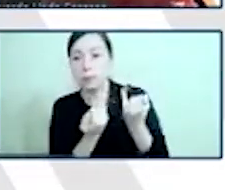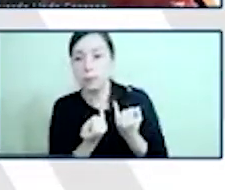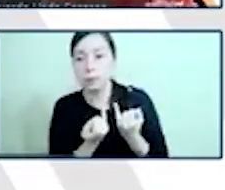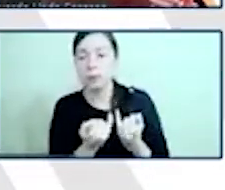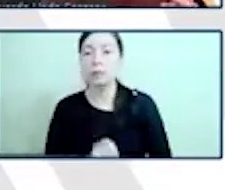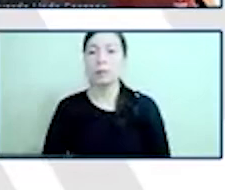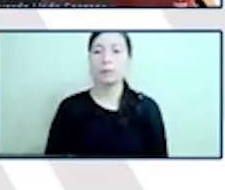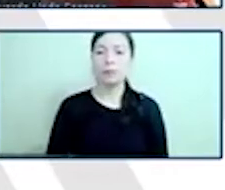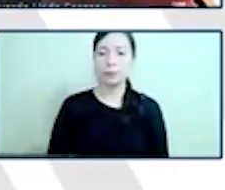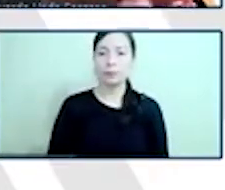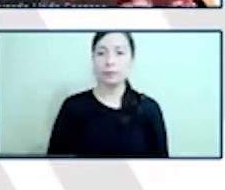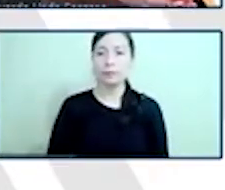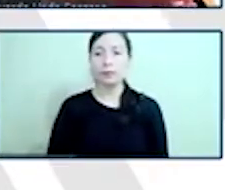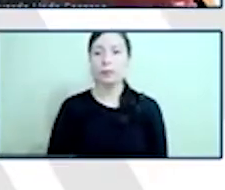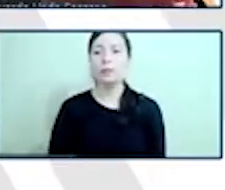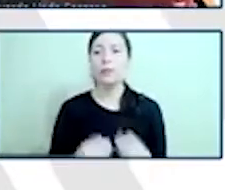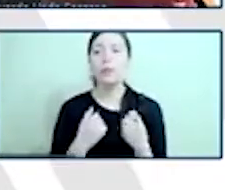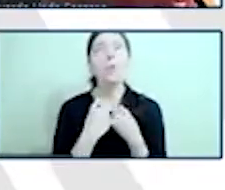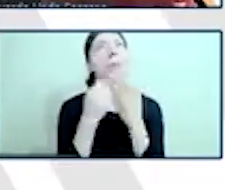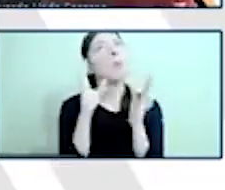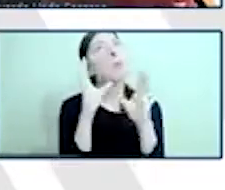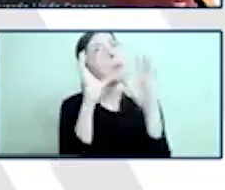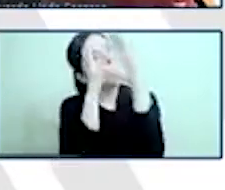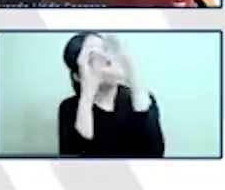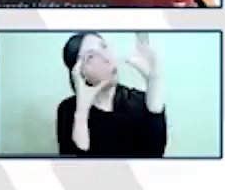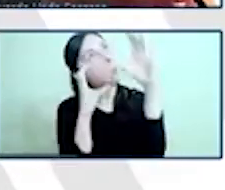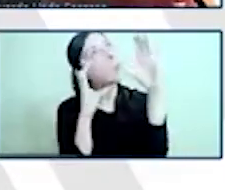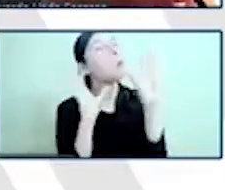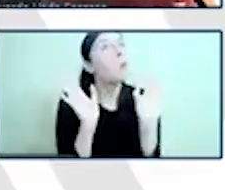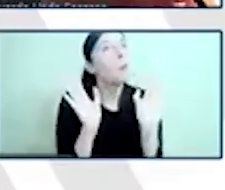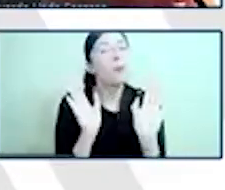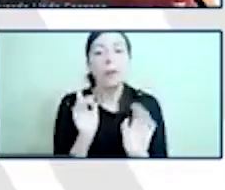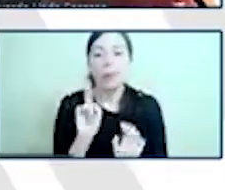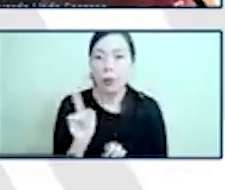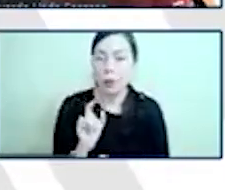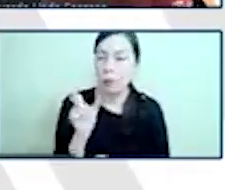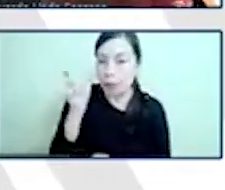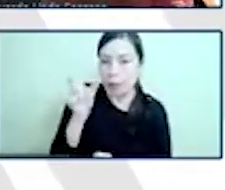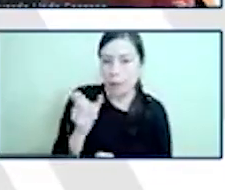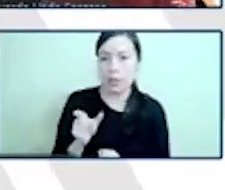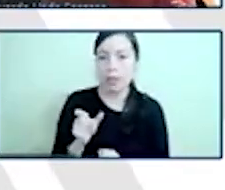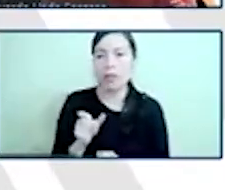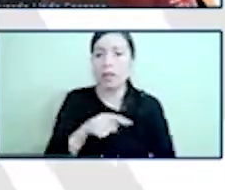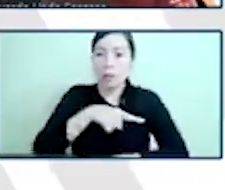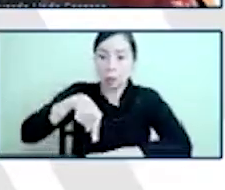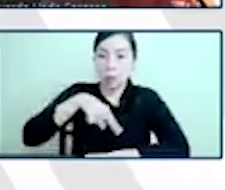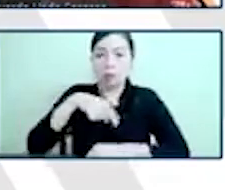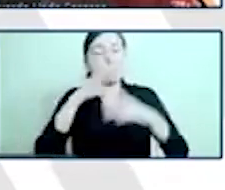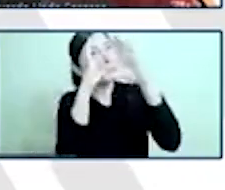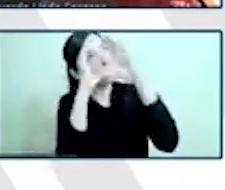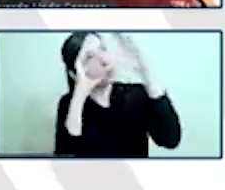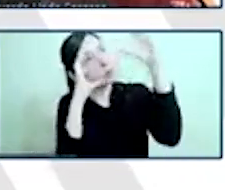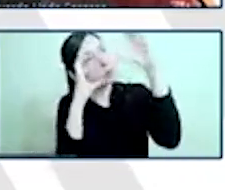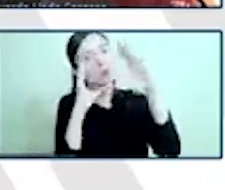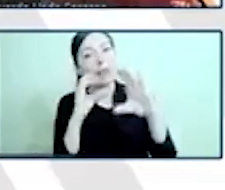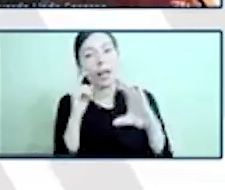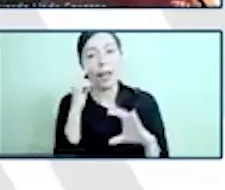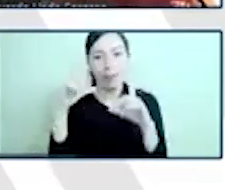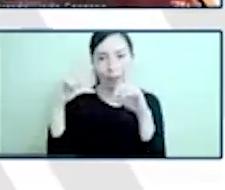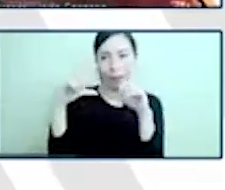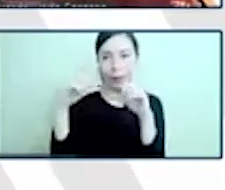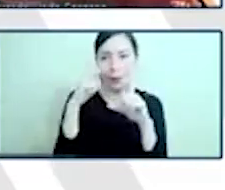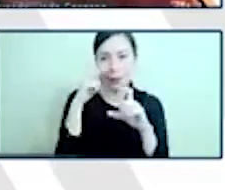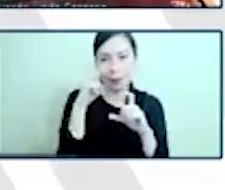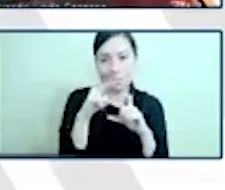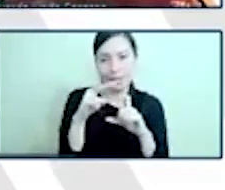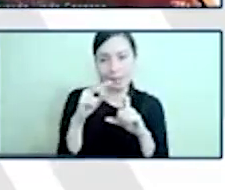decir, que no fuera una mirada casual y me voy, sino que una persona pudiera estar un buen rato observando. Acá tienen un telescopio Moonwatch en operación, y